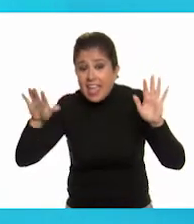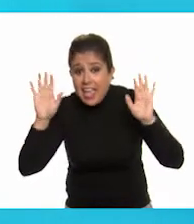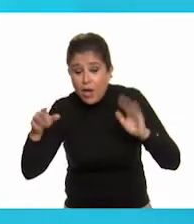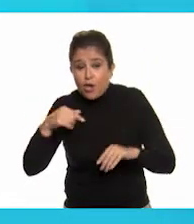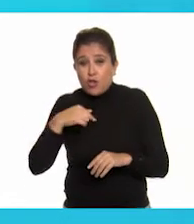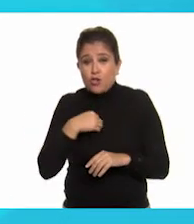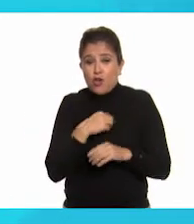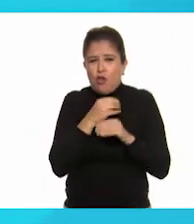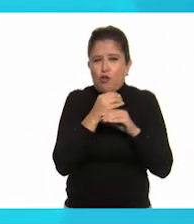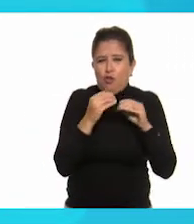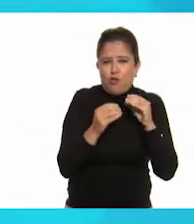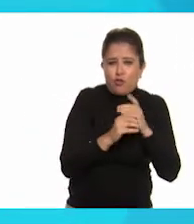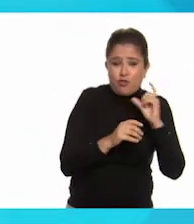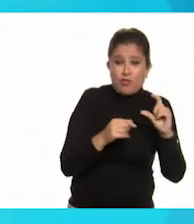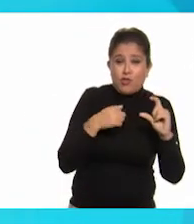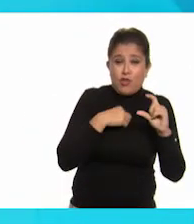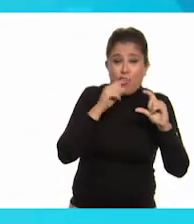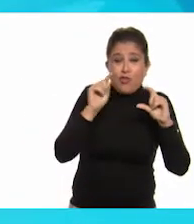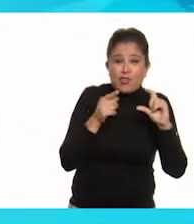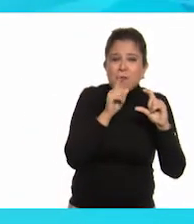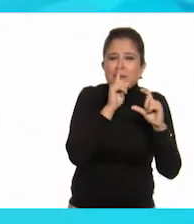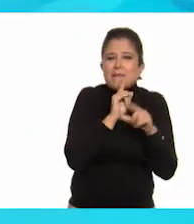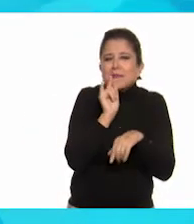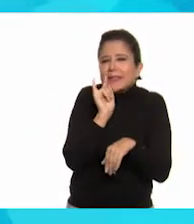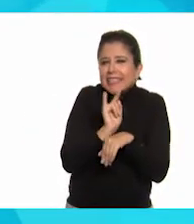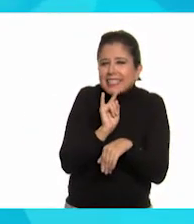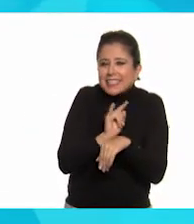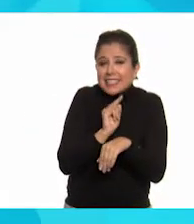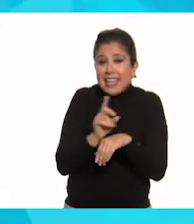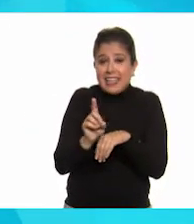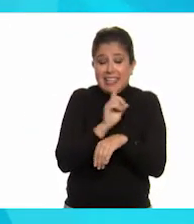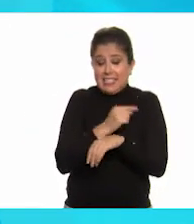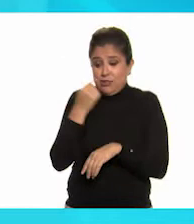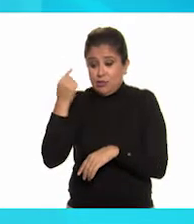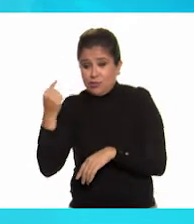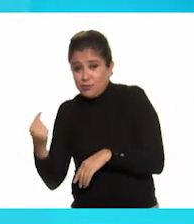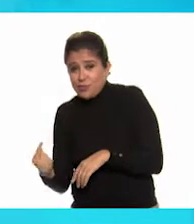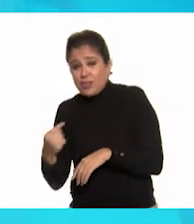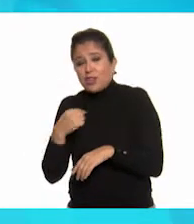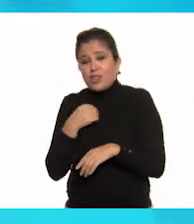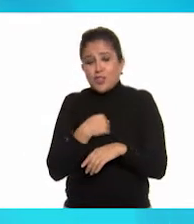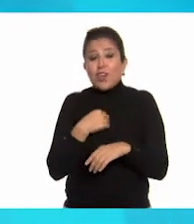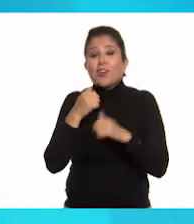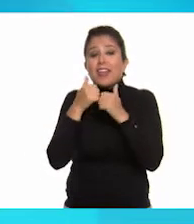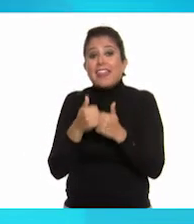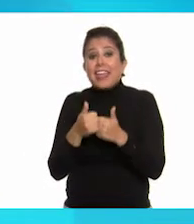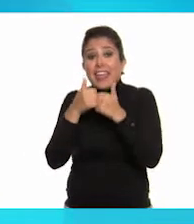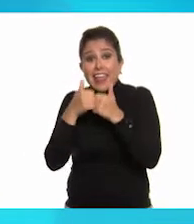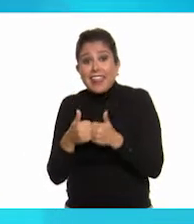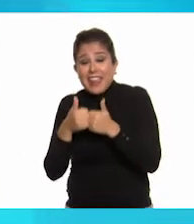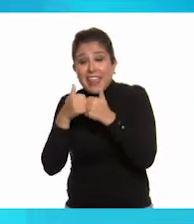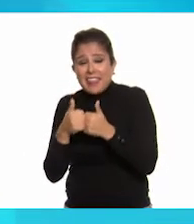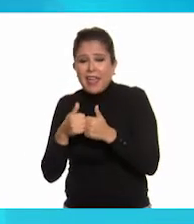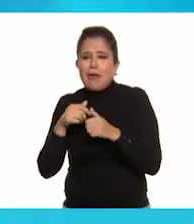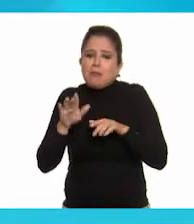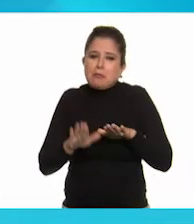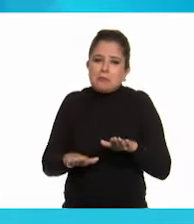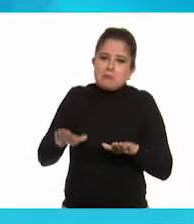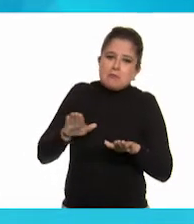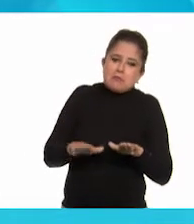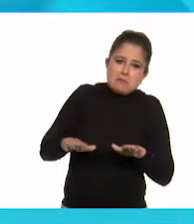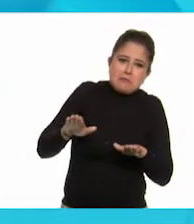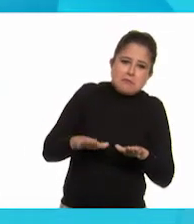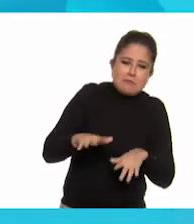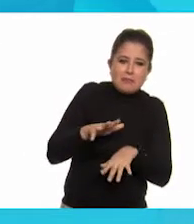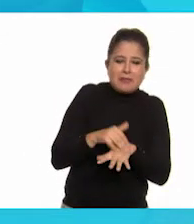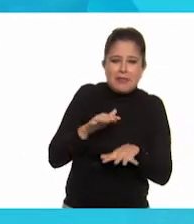una cojita, y si lo soy, lo soy de mentiritas. Desde chiquitita me quedé padeciendo de este pie, padeciendo de este